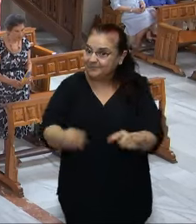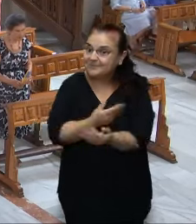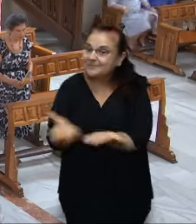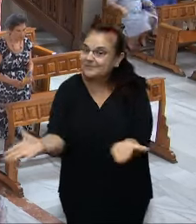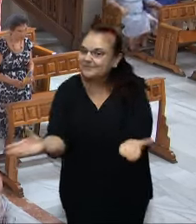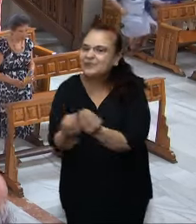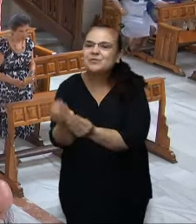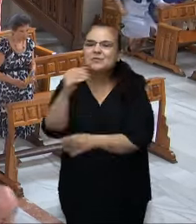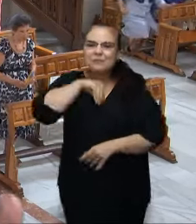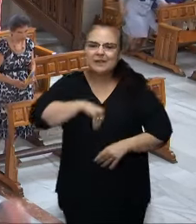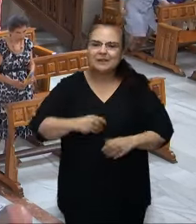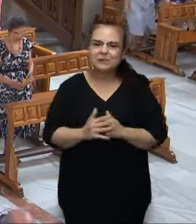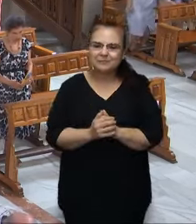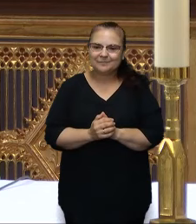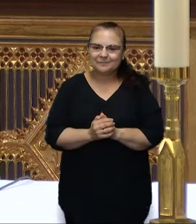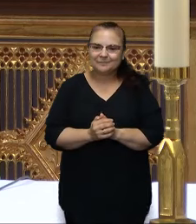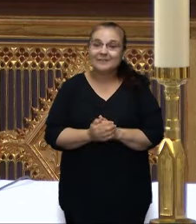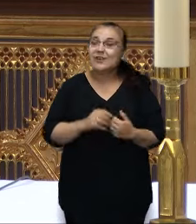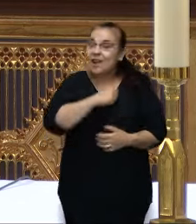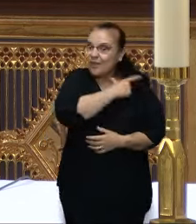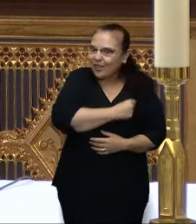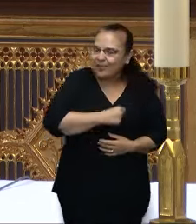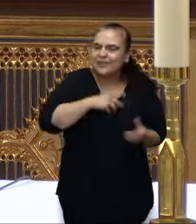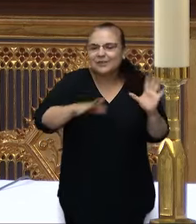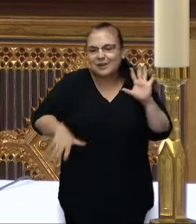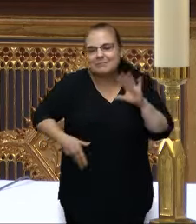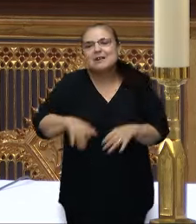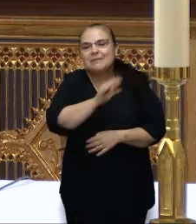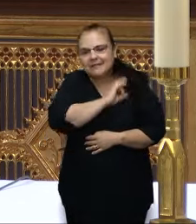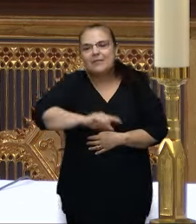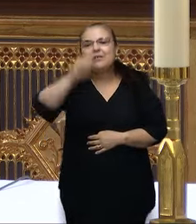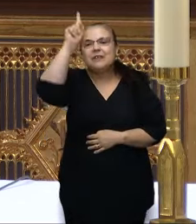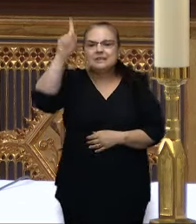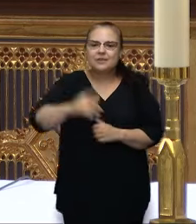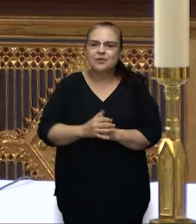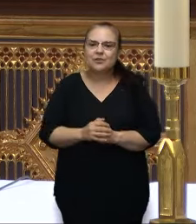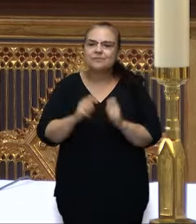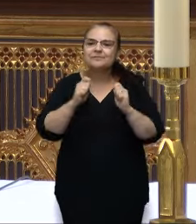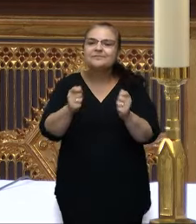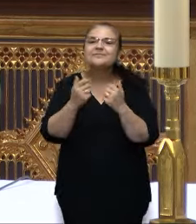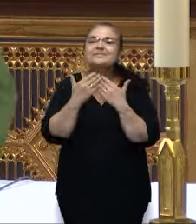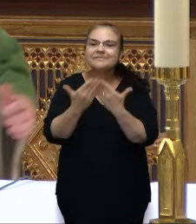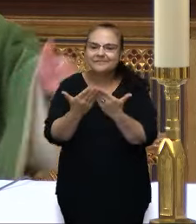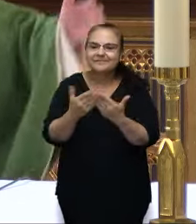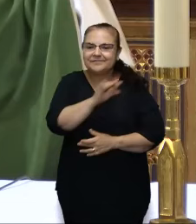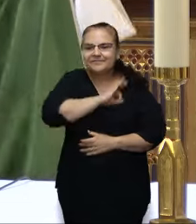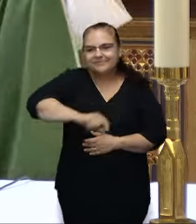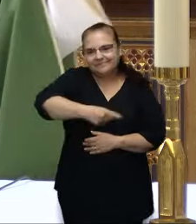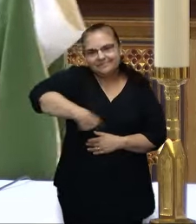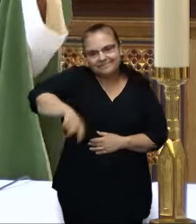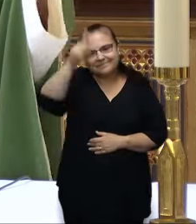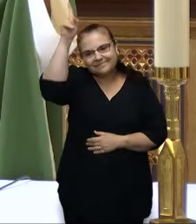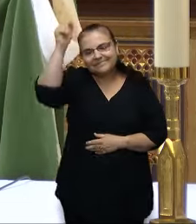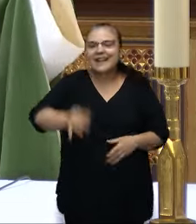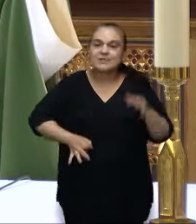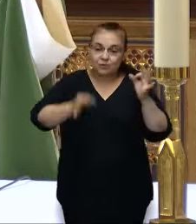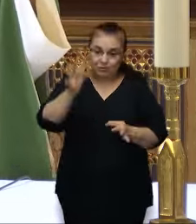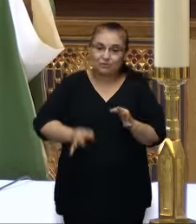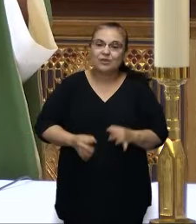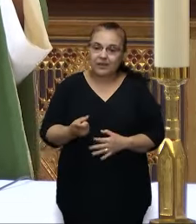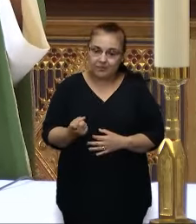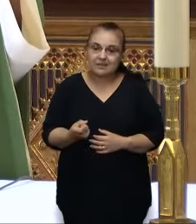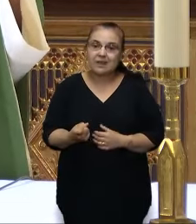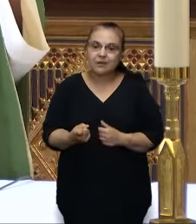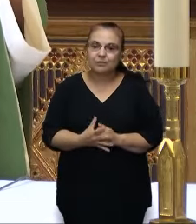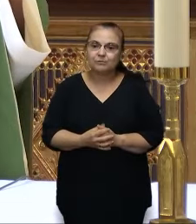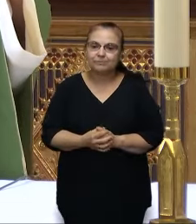esté con vosotros levantemos el corazón Demos gracias al Señor nuestro